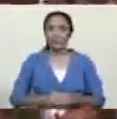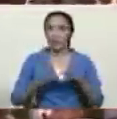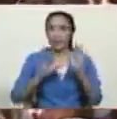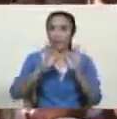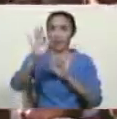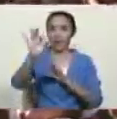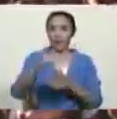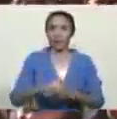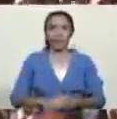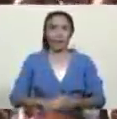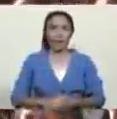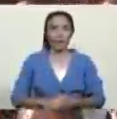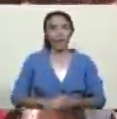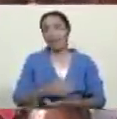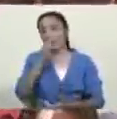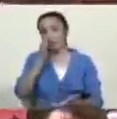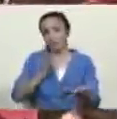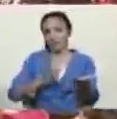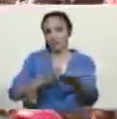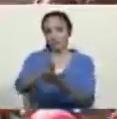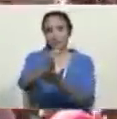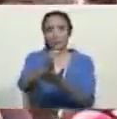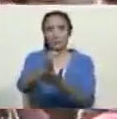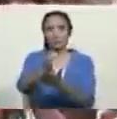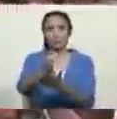¡Lejísimo! ¡Leales!